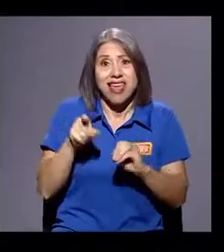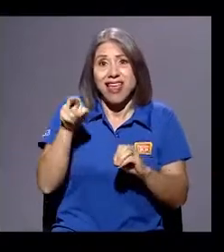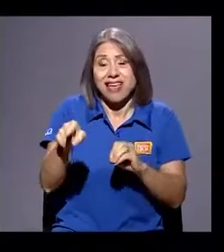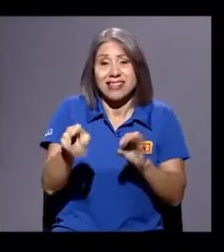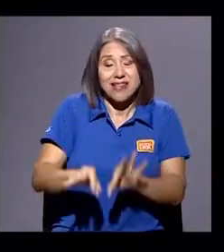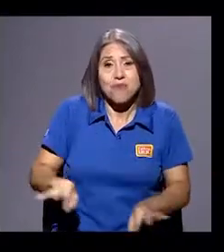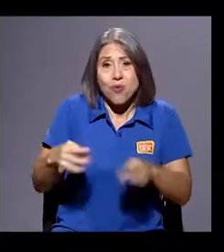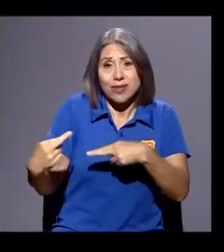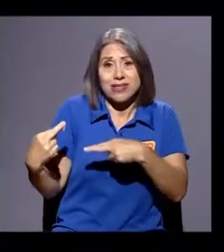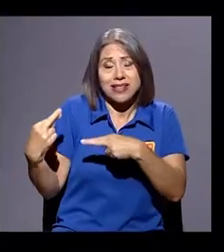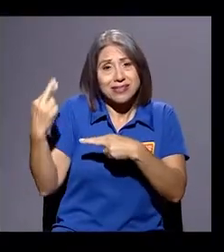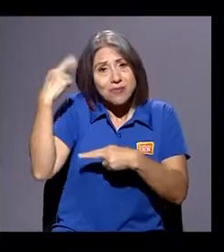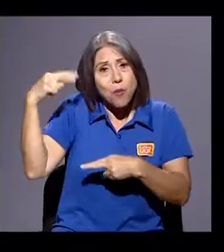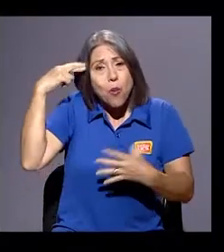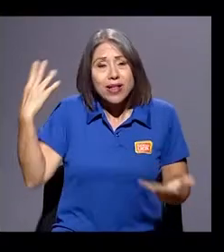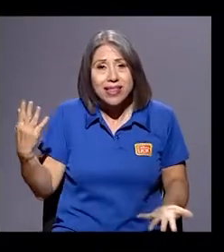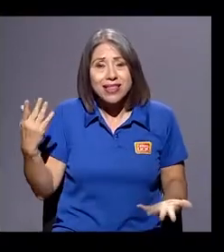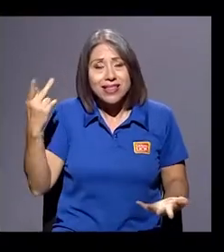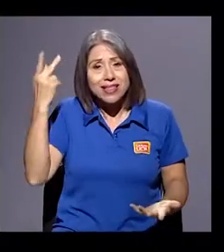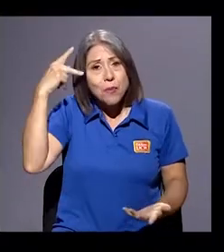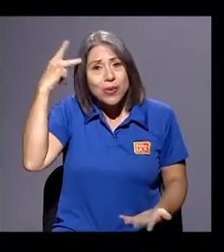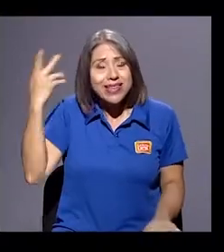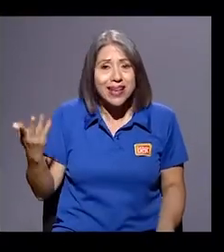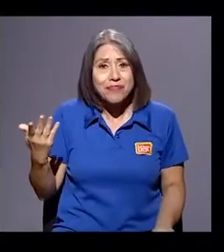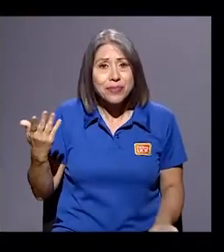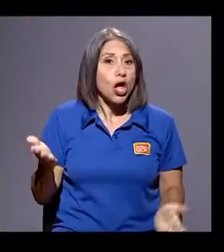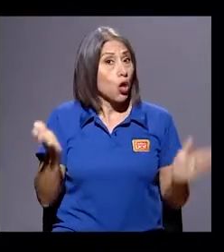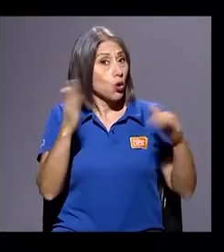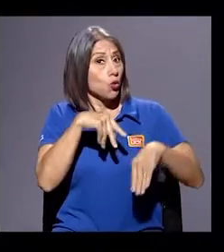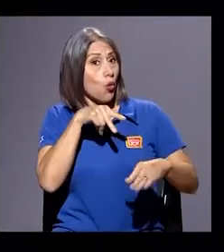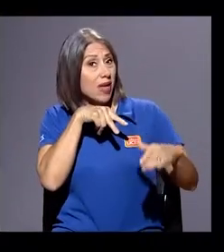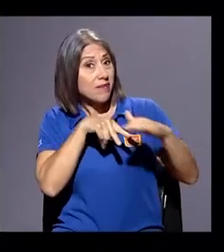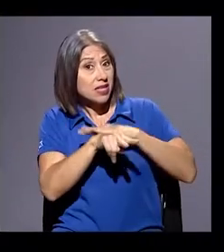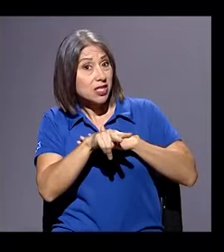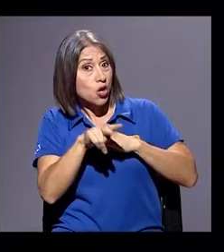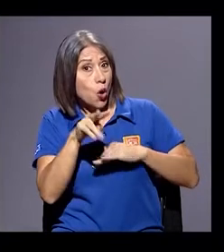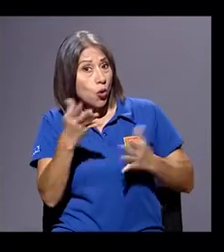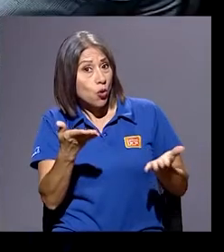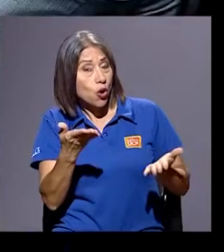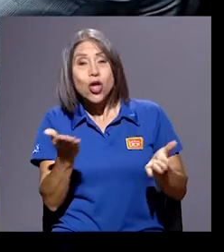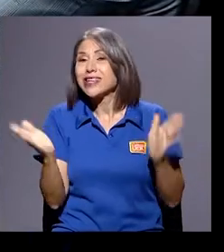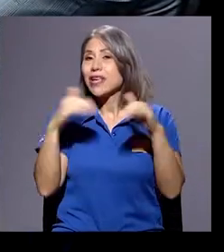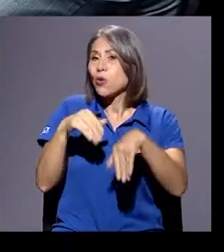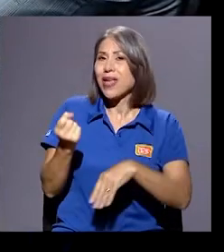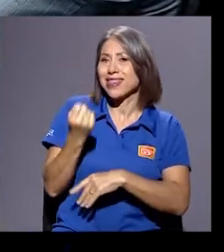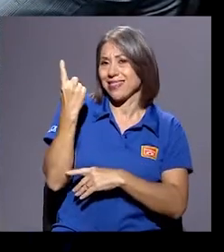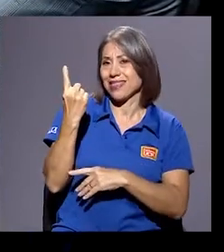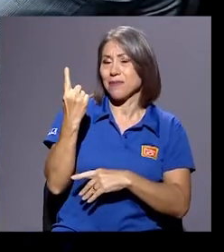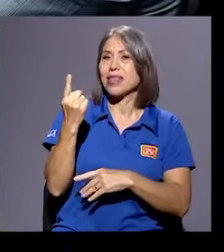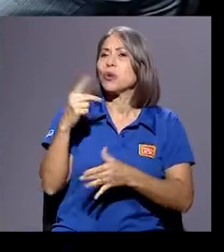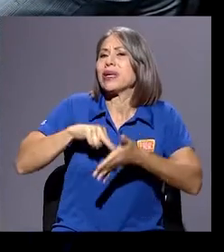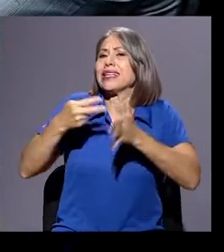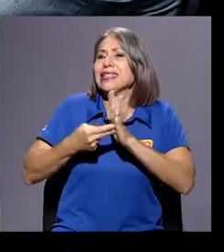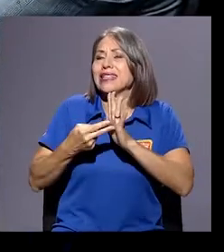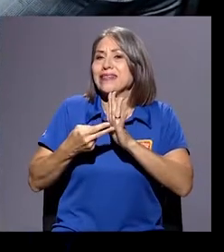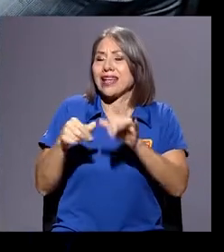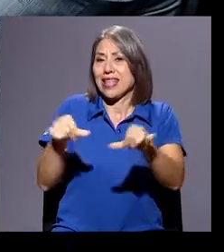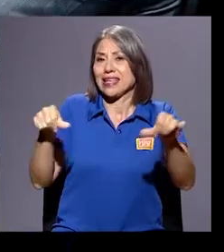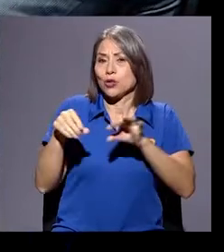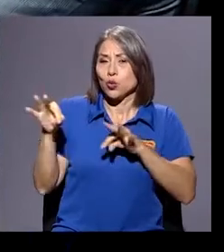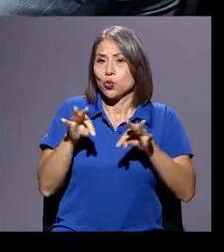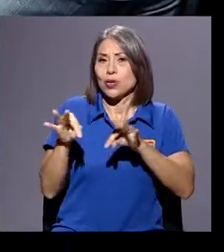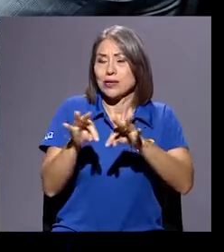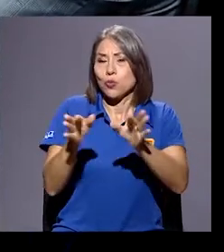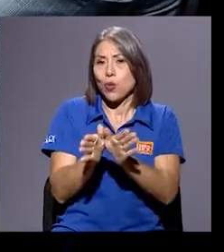visión. Es que no hay entendimiento. Yo no diría que no hay visión, no hay entendimiento de lo que significa el sector turismo en